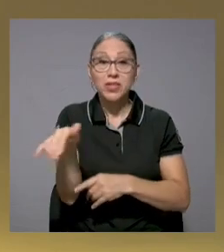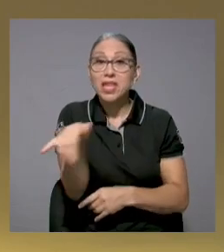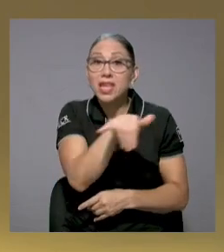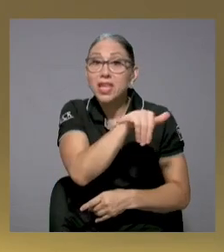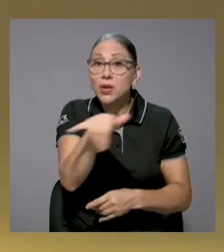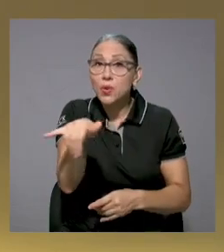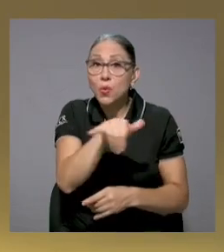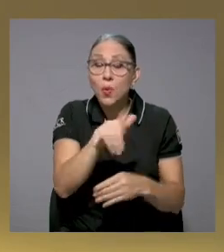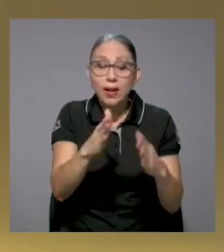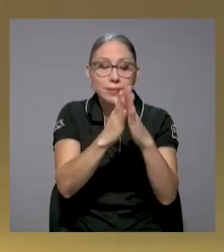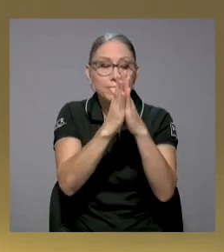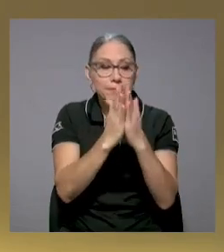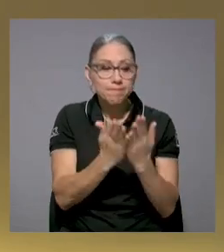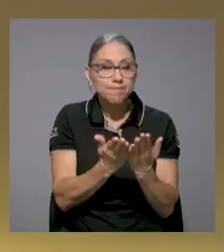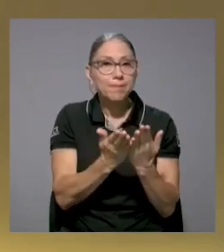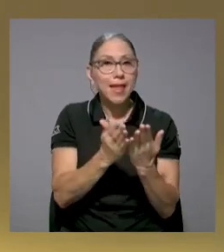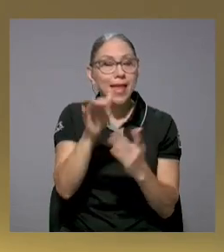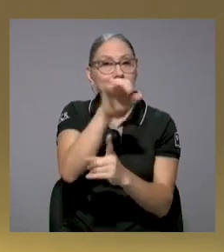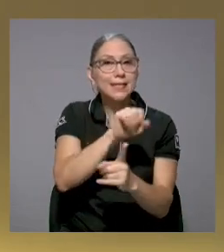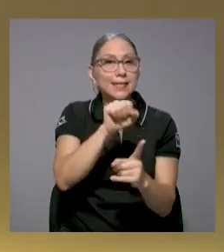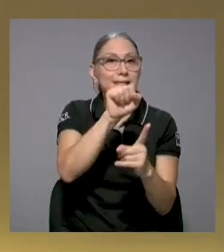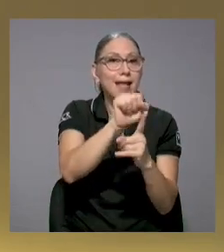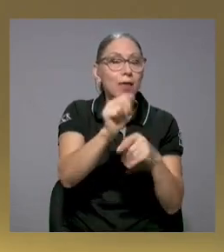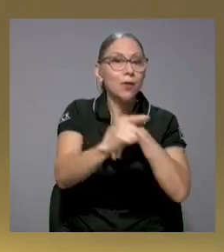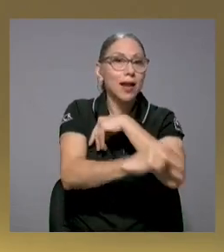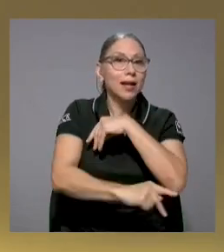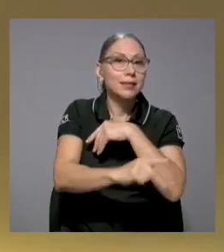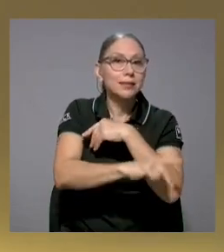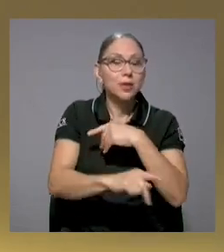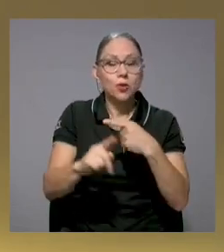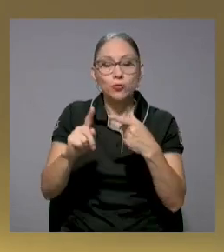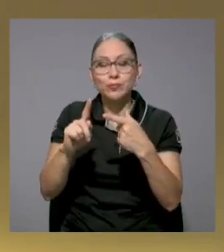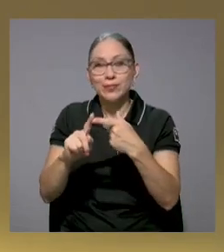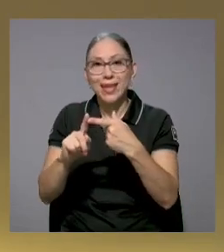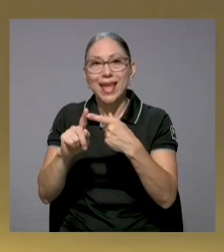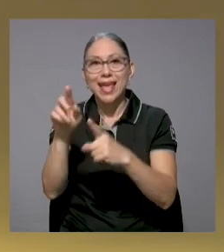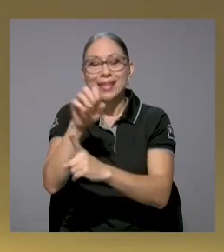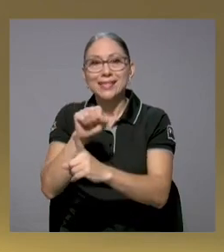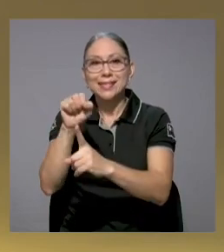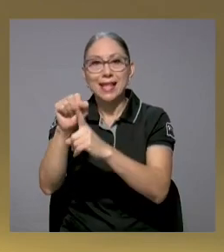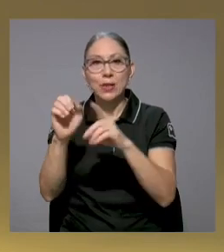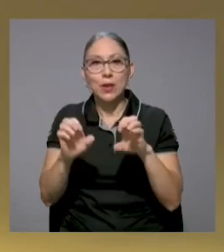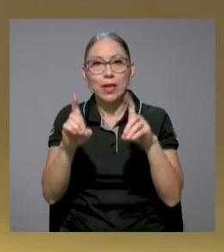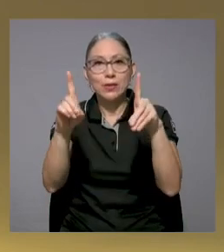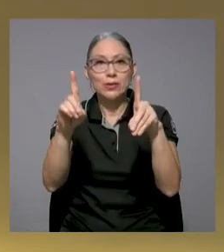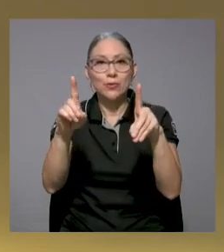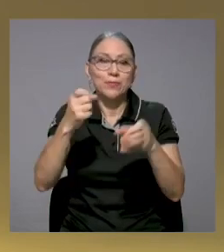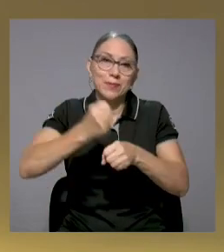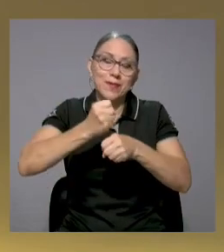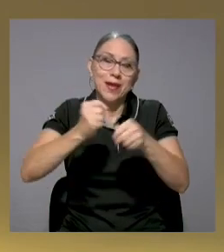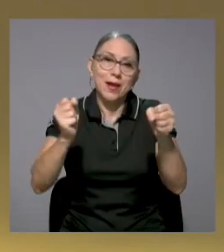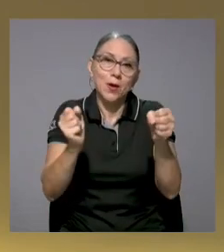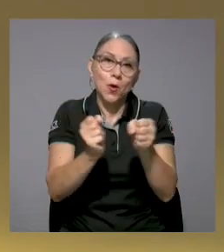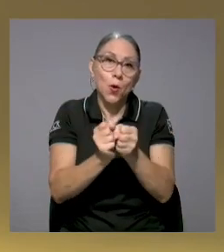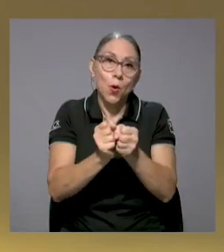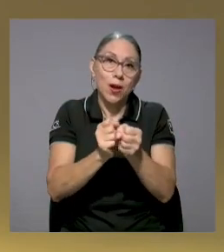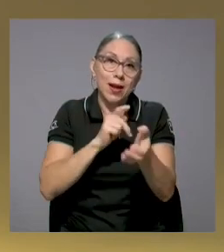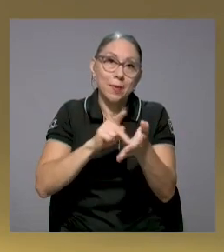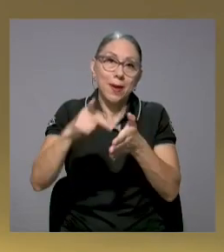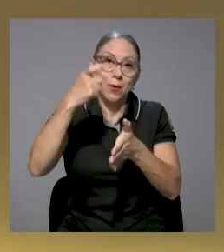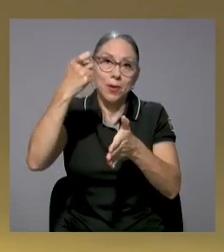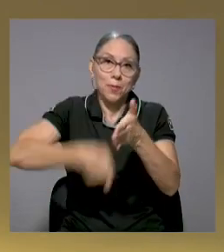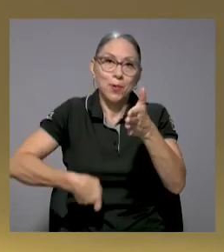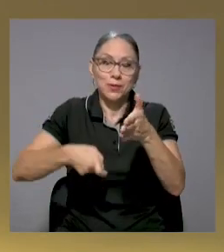Estado de la Nación y el Estado de la Educación, se pagan con los impuestos que tributan los habitantes de este país,